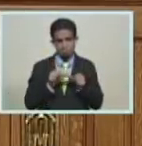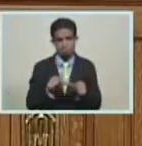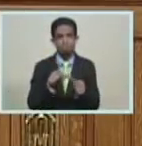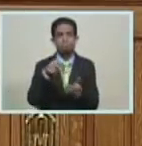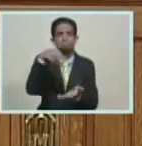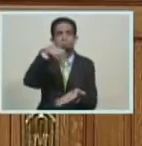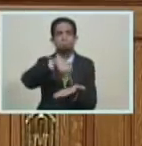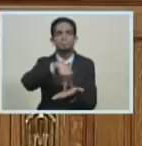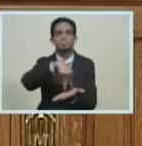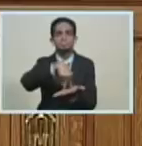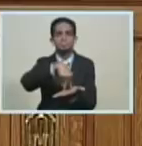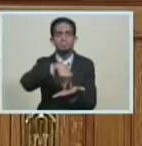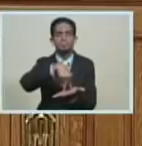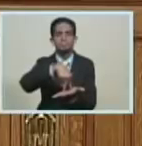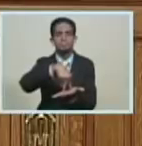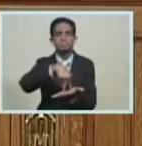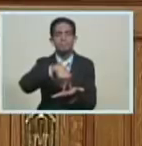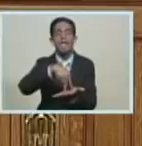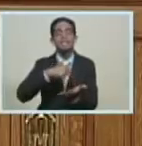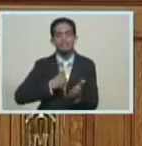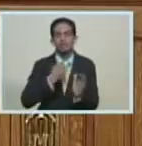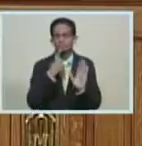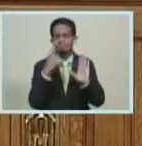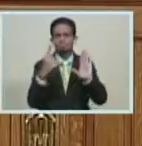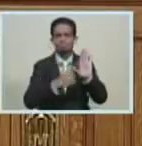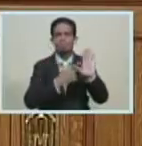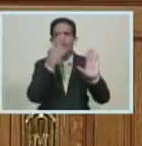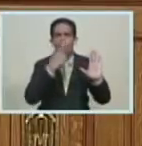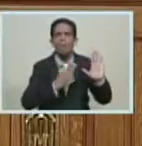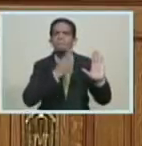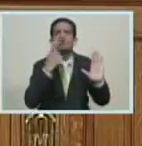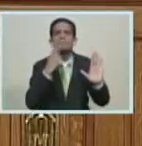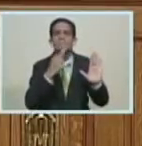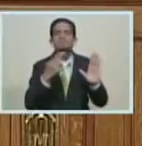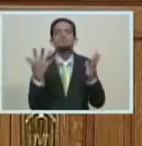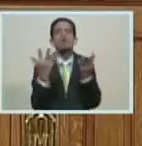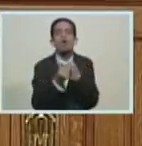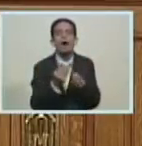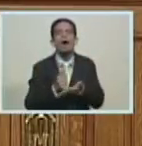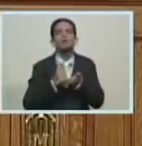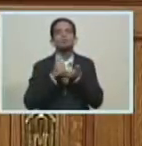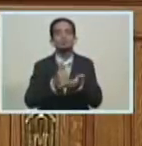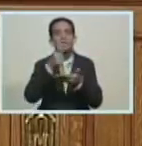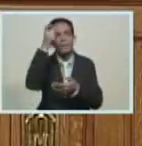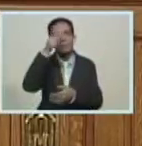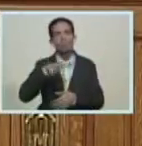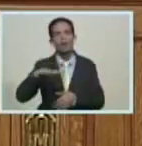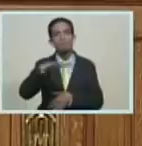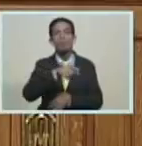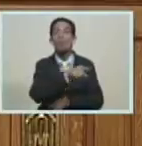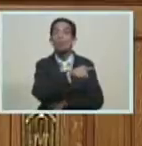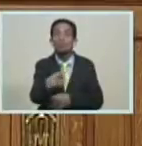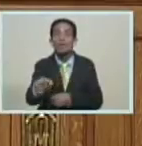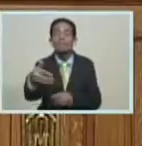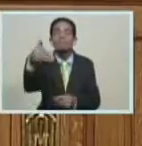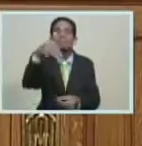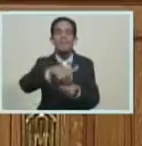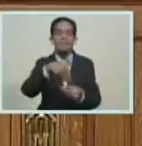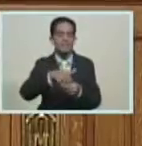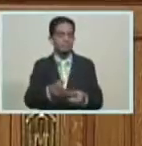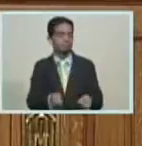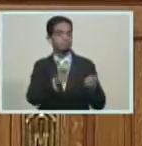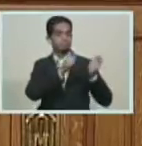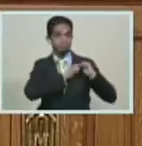y victorioso, y más comprometido que nunca con nuestro pueblo. Han elegido ustedes a un presidente para construir